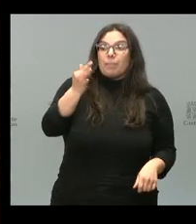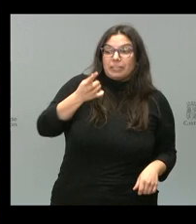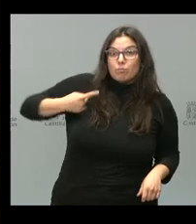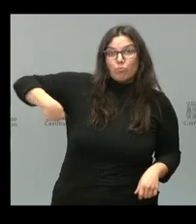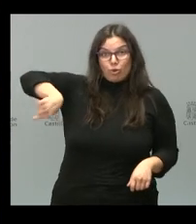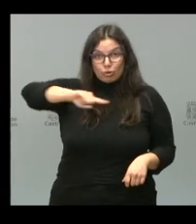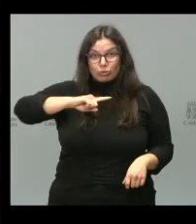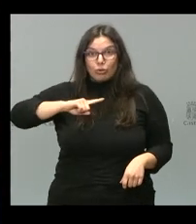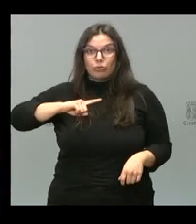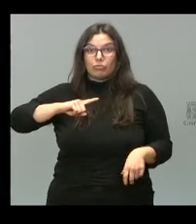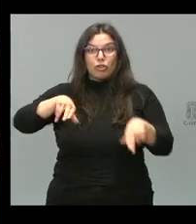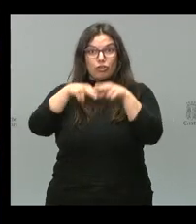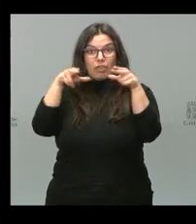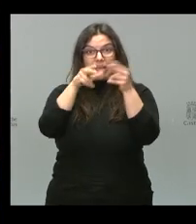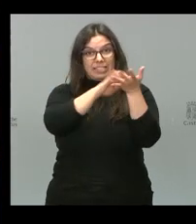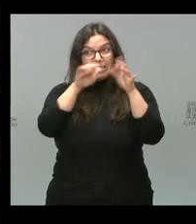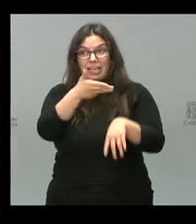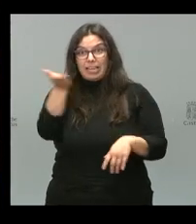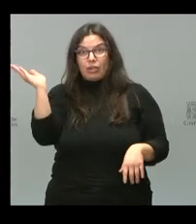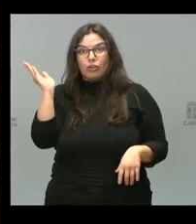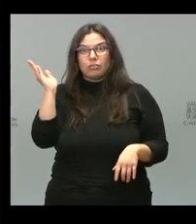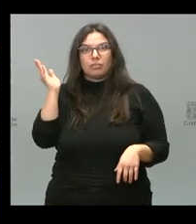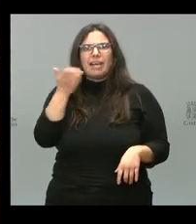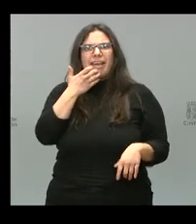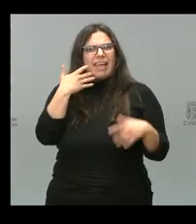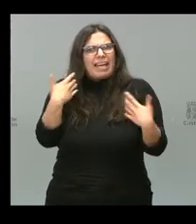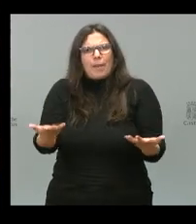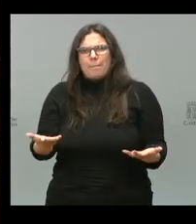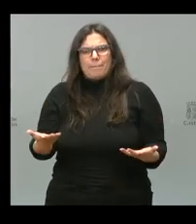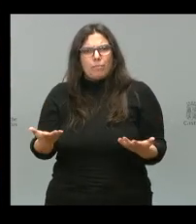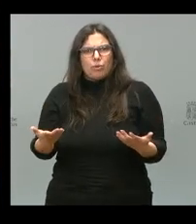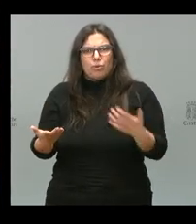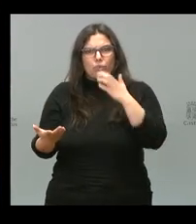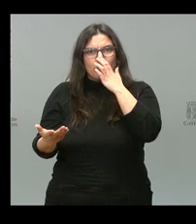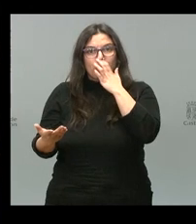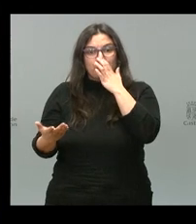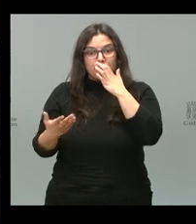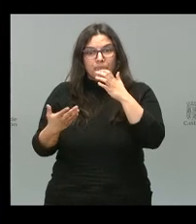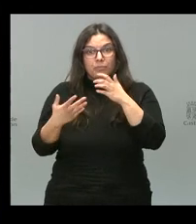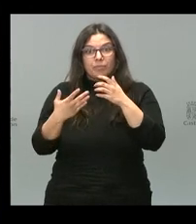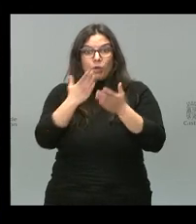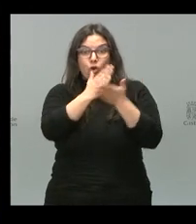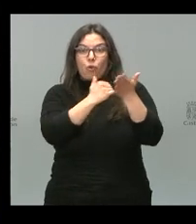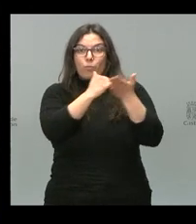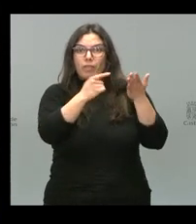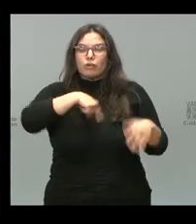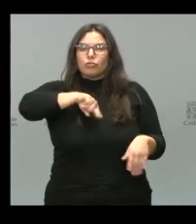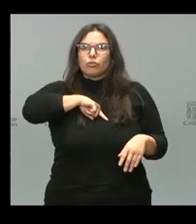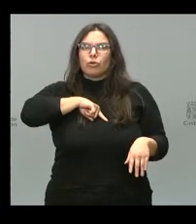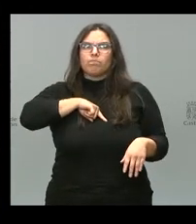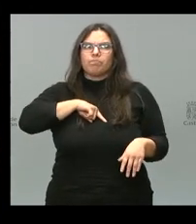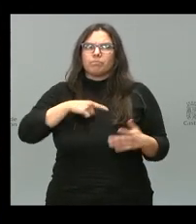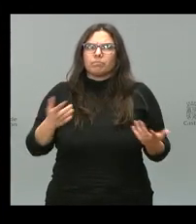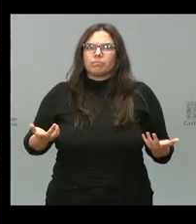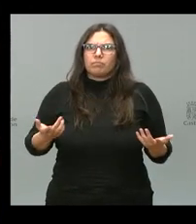la sociedad de Castilla y león habéis sido ejemplo de que la comunidad de Castilla y león hayamos sido